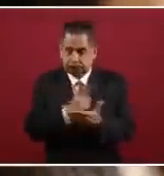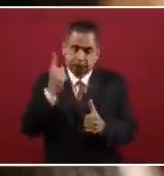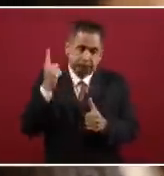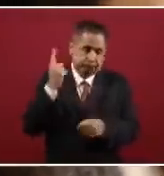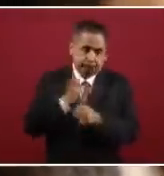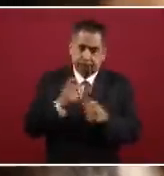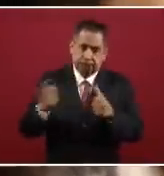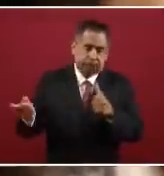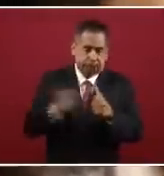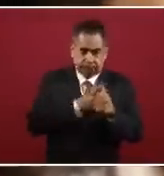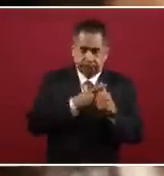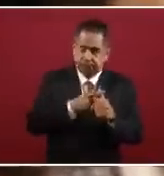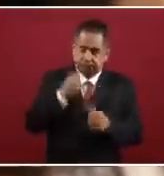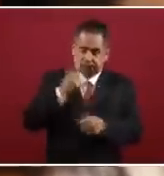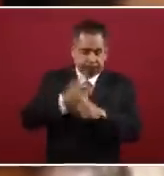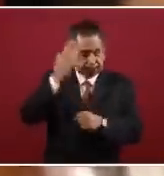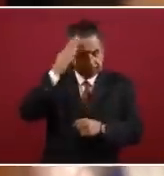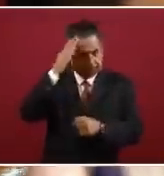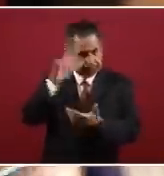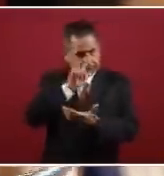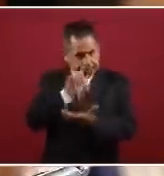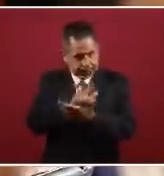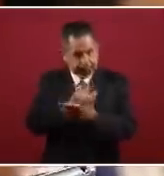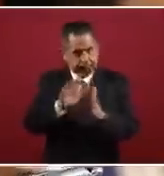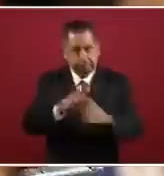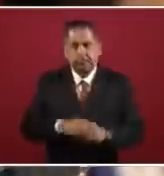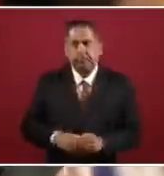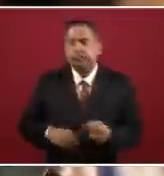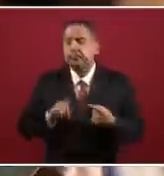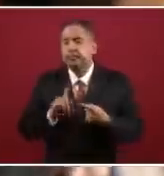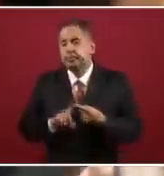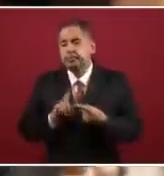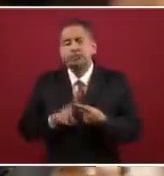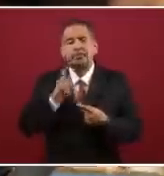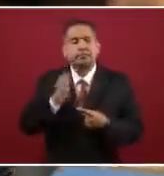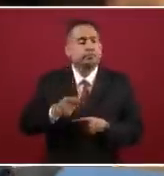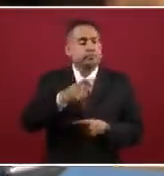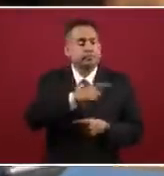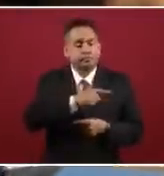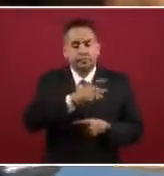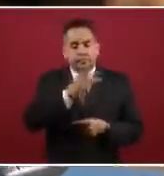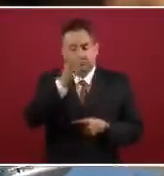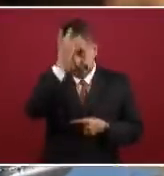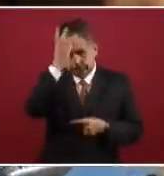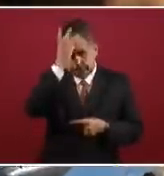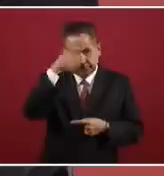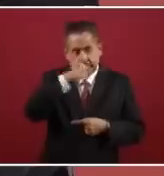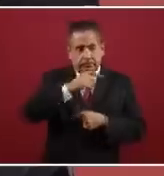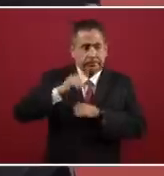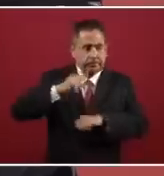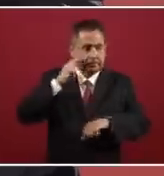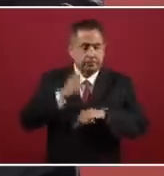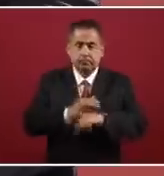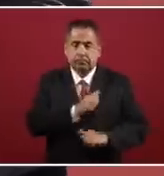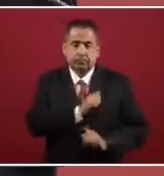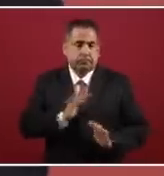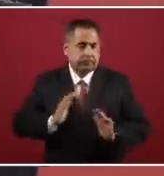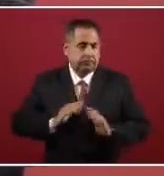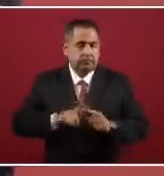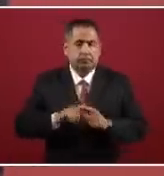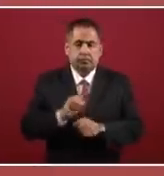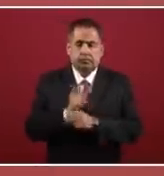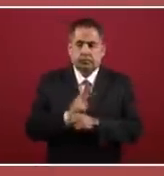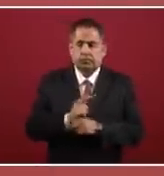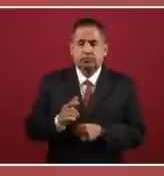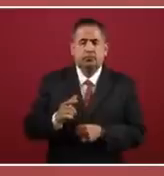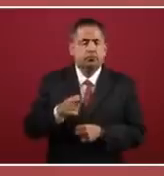ley nadie. El primer caso es del teniente coronel de Infantería del Ejército Mexicano, licenciado